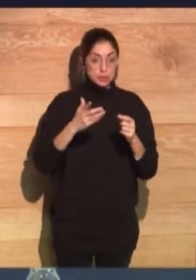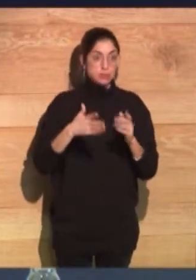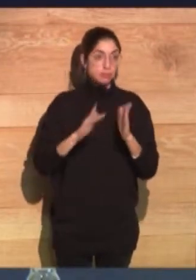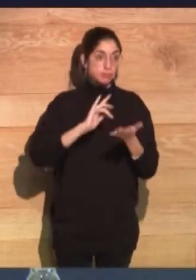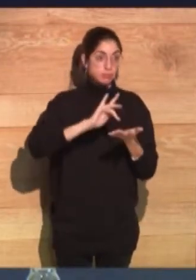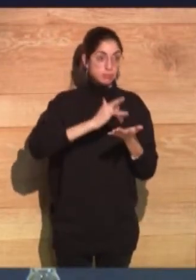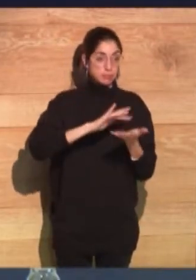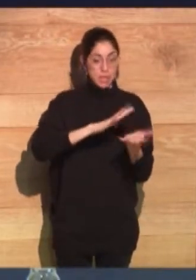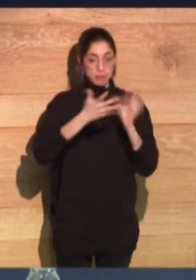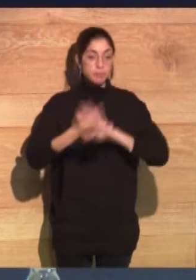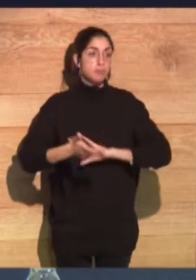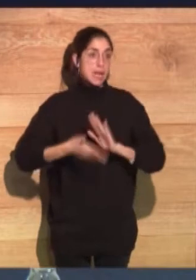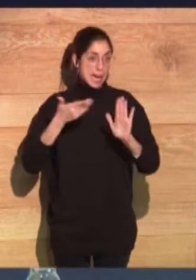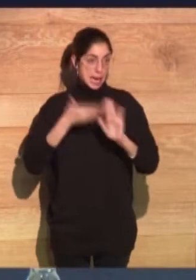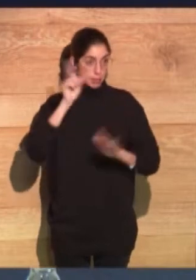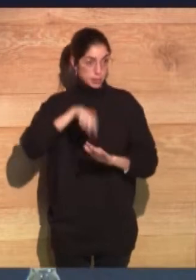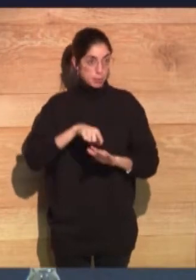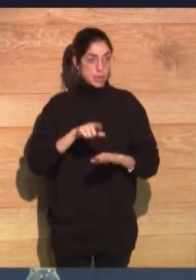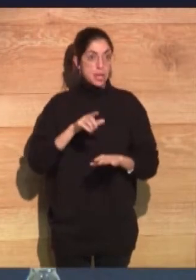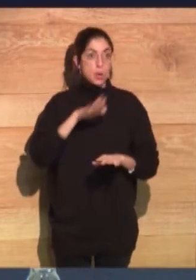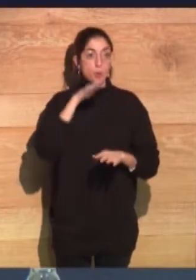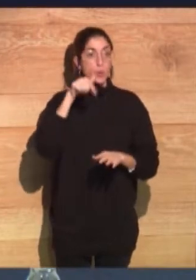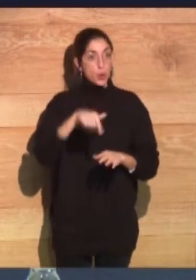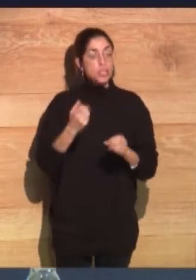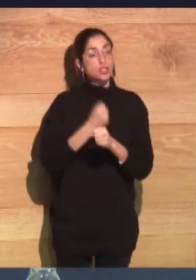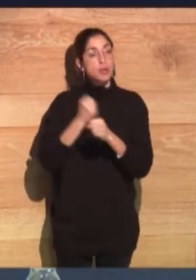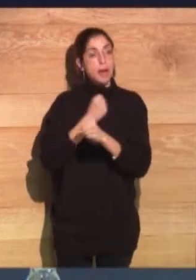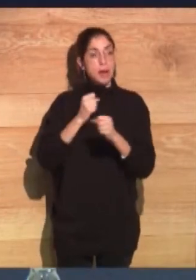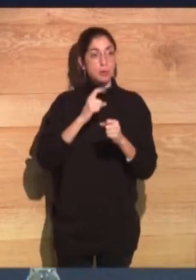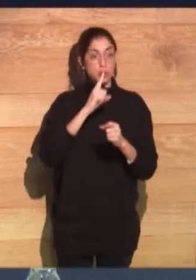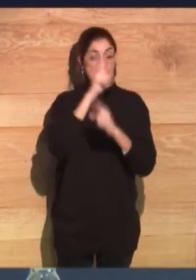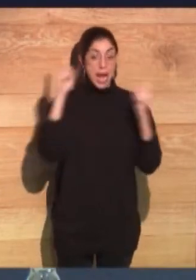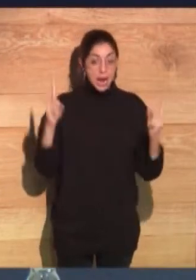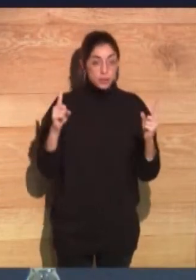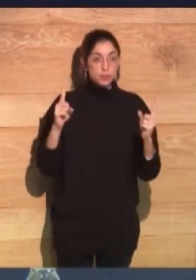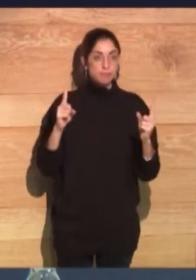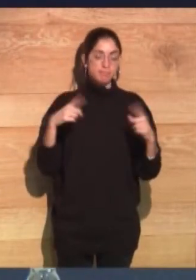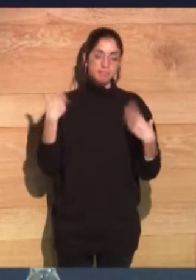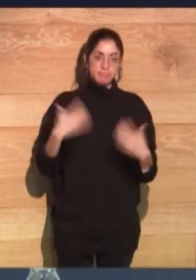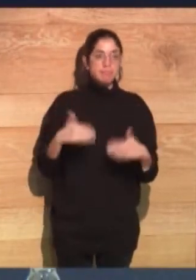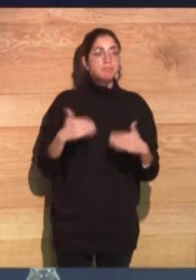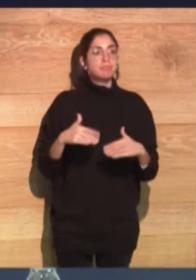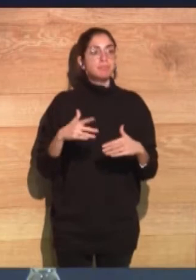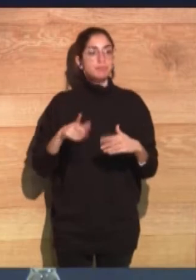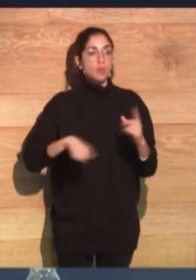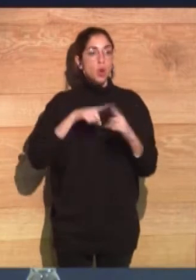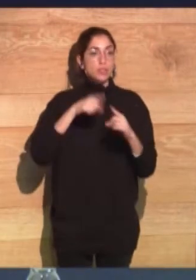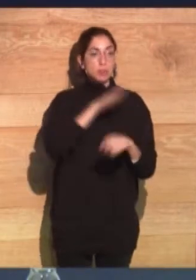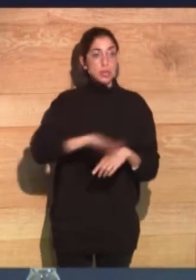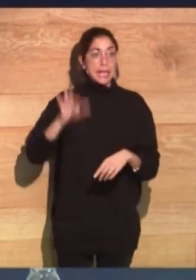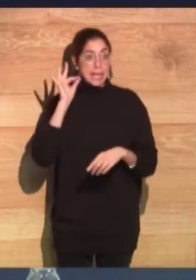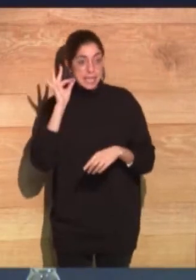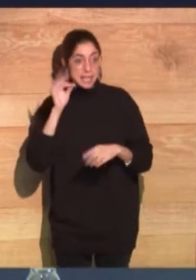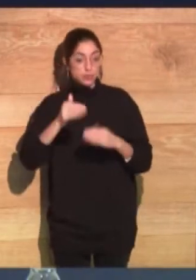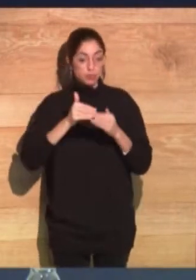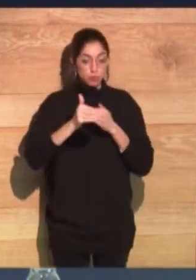digitalización. Y por eso trabajamos durante todo el año para incorporar y formar a estas chicas y a estas niñas para que tengan un futuro de